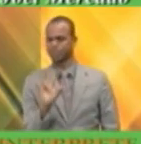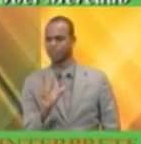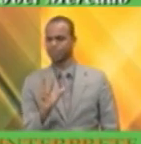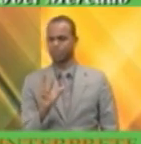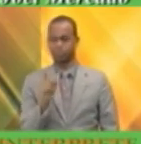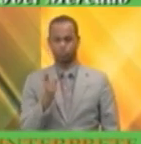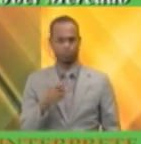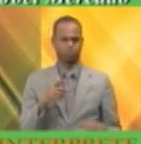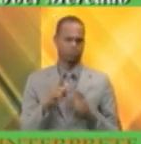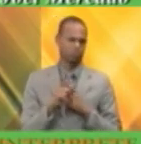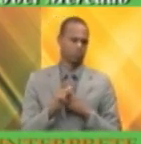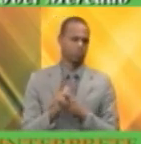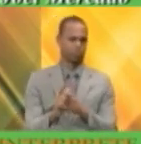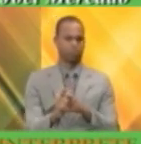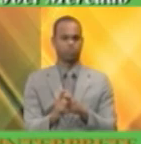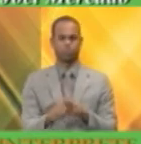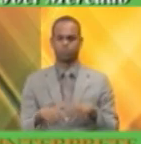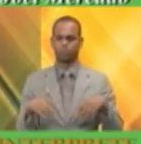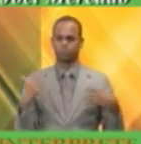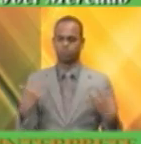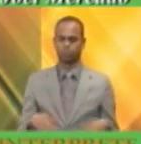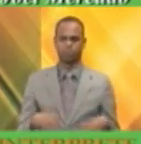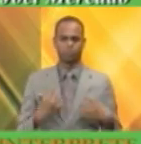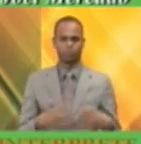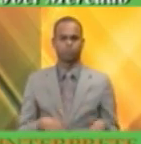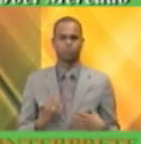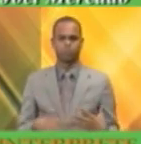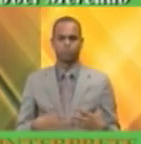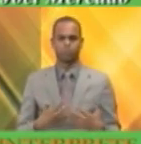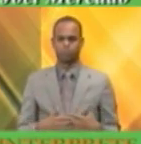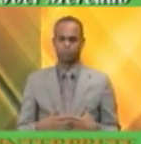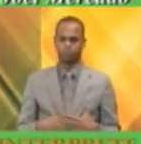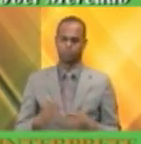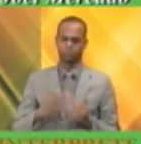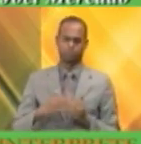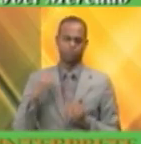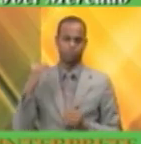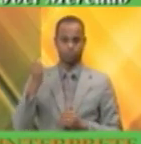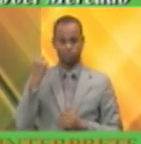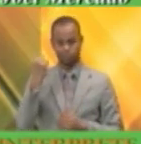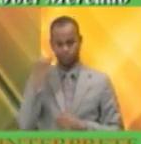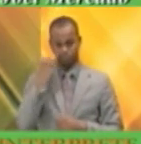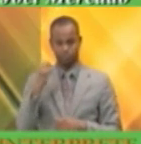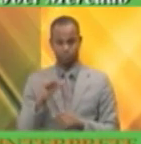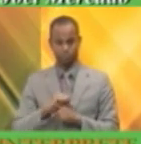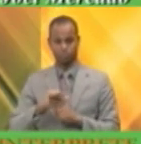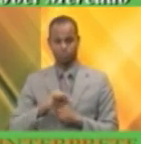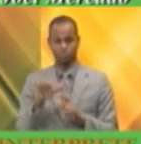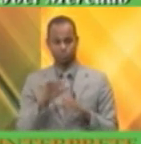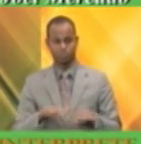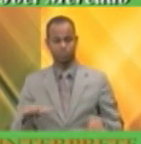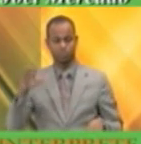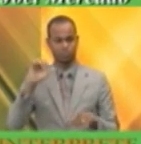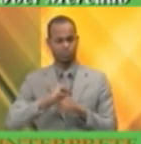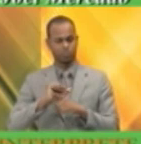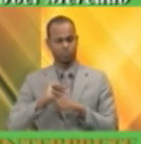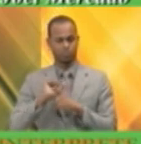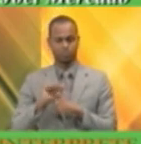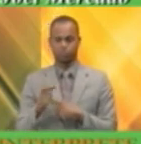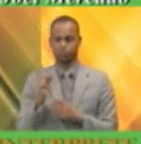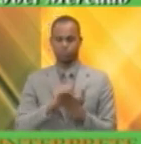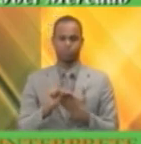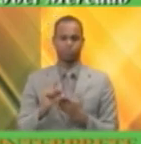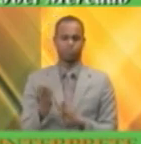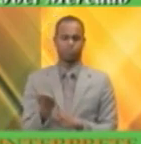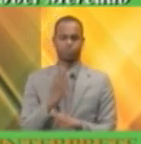por encima, un tiempo por encima de la marca A, ¿entiendes? Pero si lo hubiera mandado a una base y una semana antes